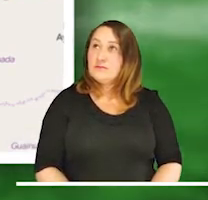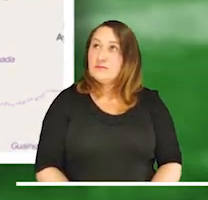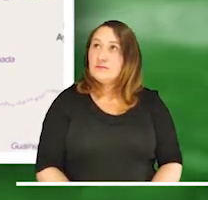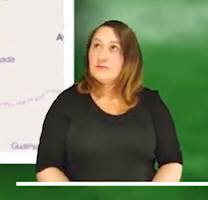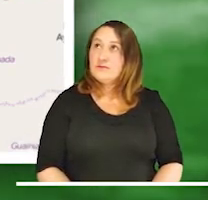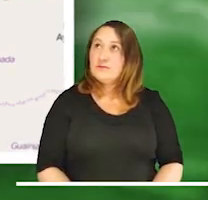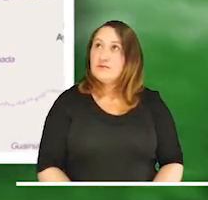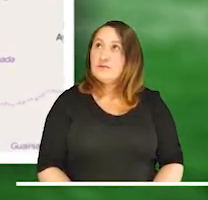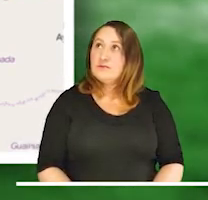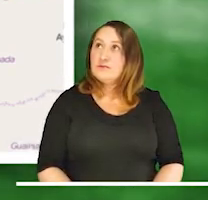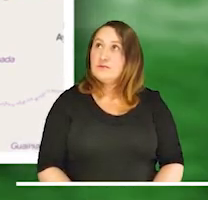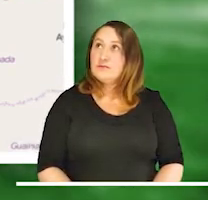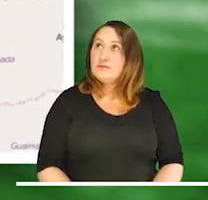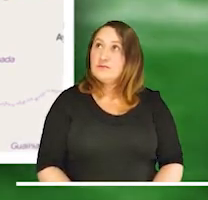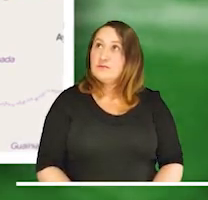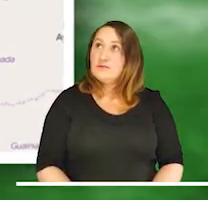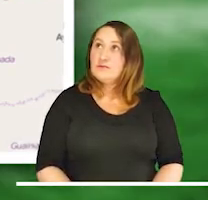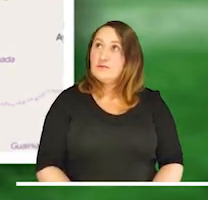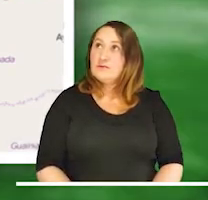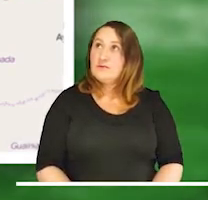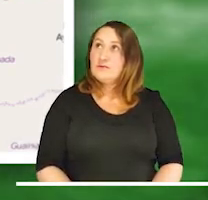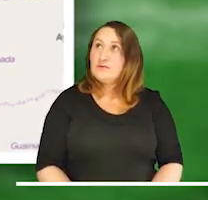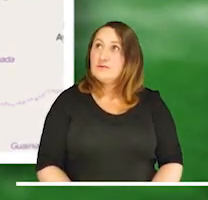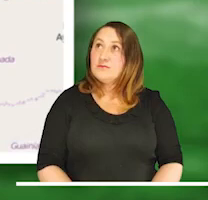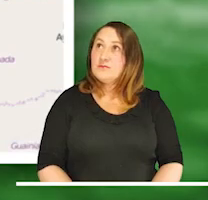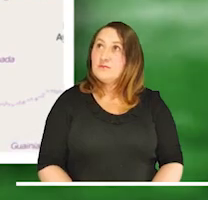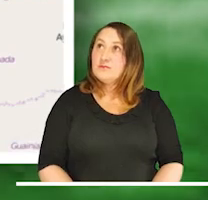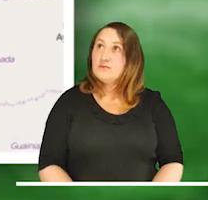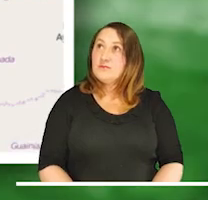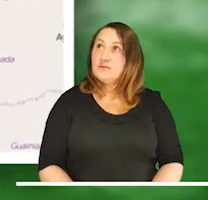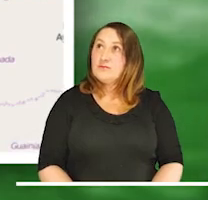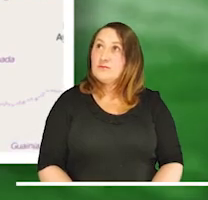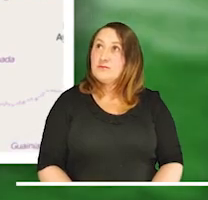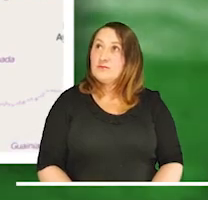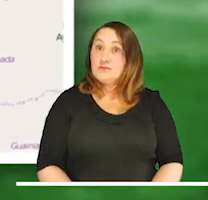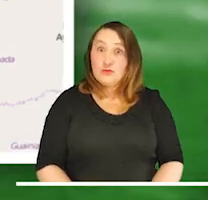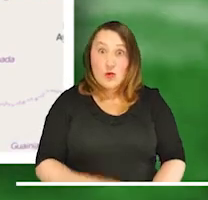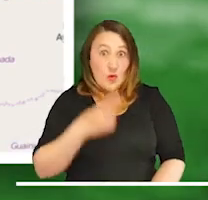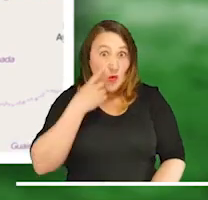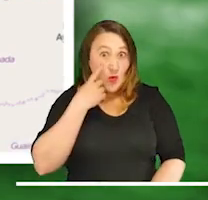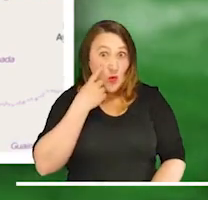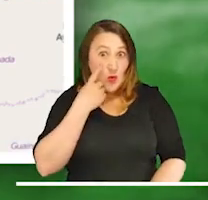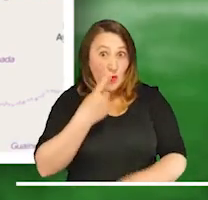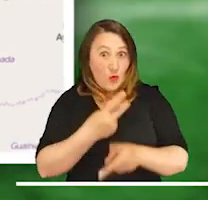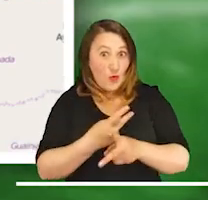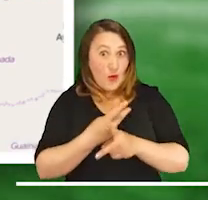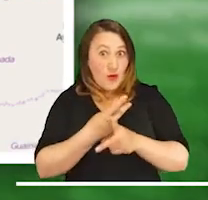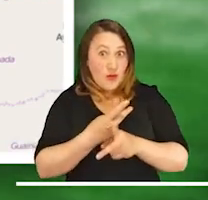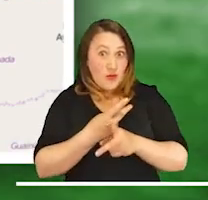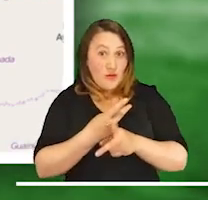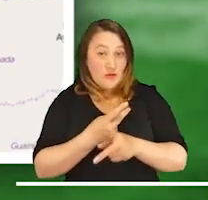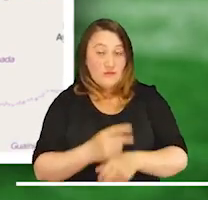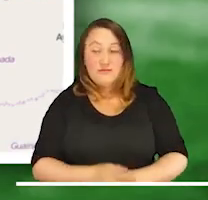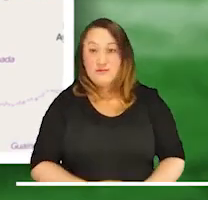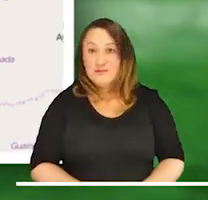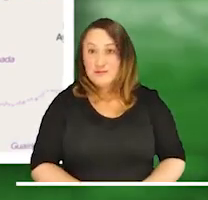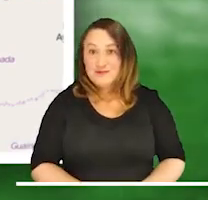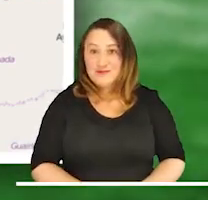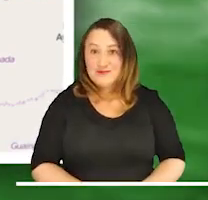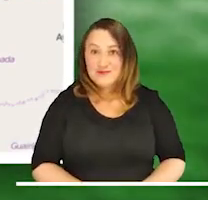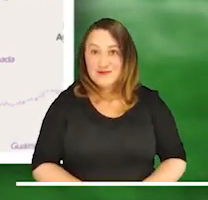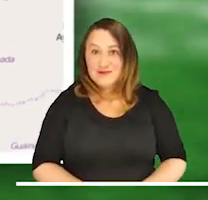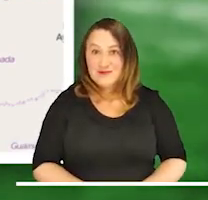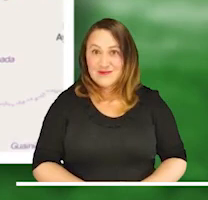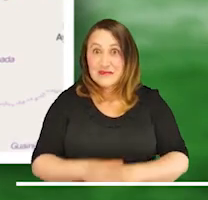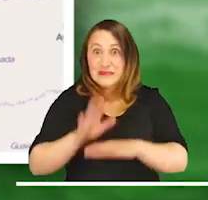sector San Cipriano del municipio de Villavicencio. También se reportan crecientes en el río Tarra, a la altura de Ábrego,